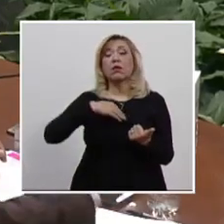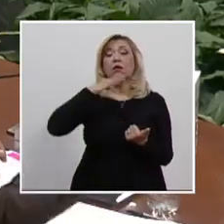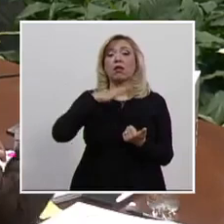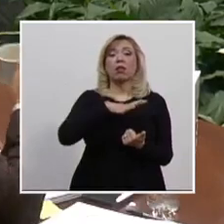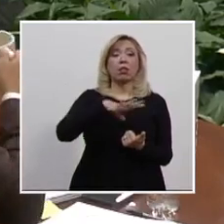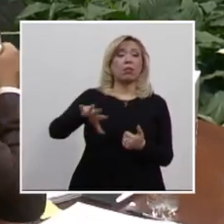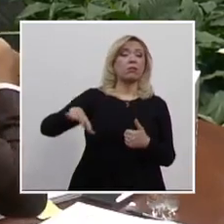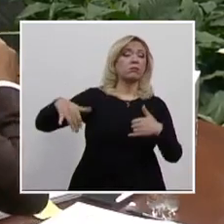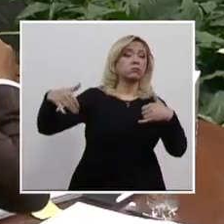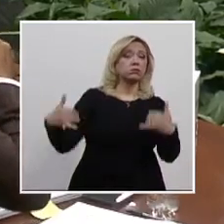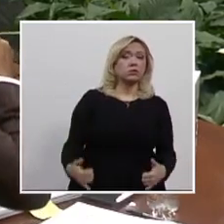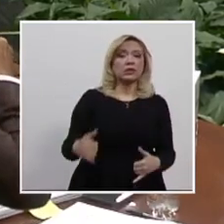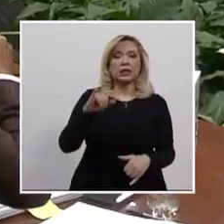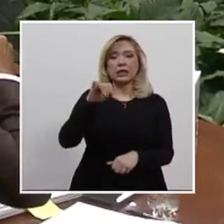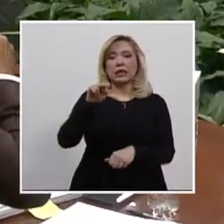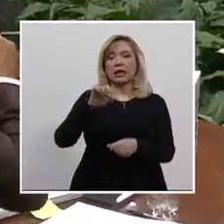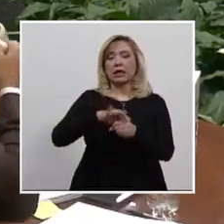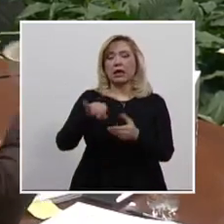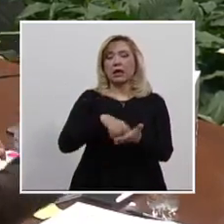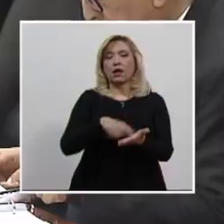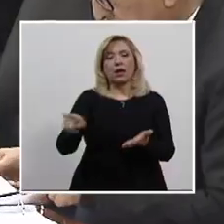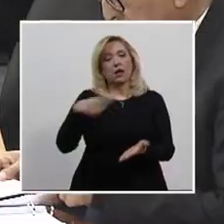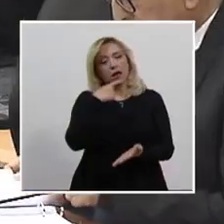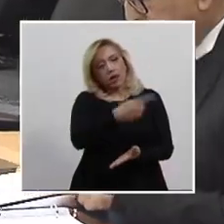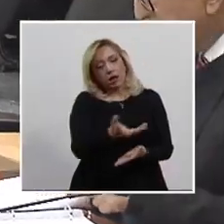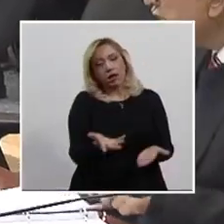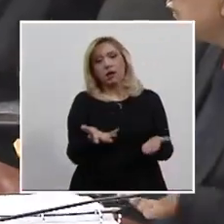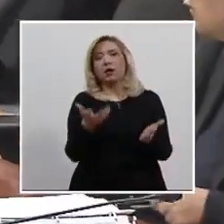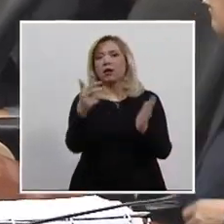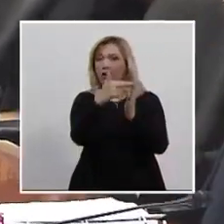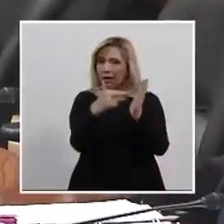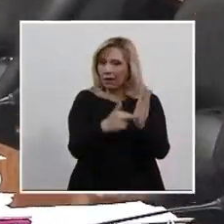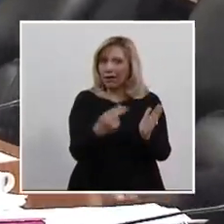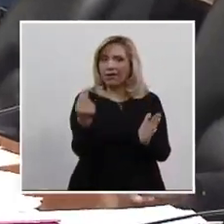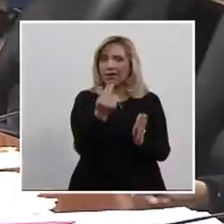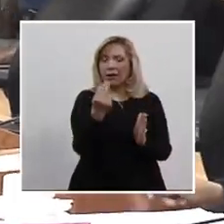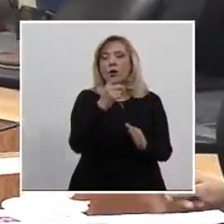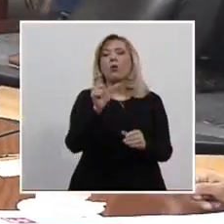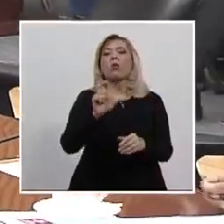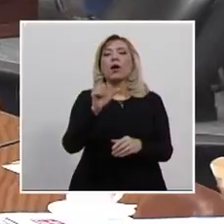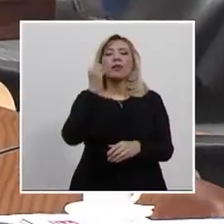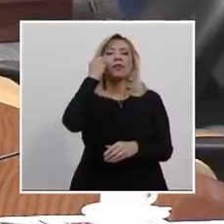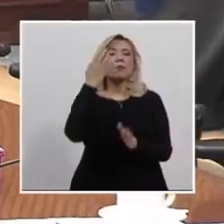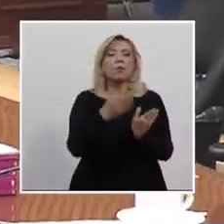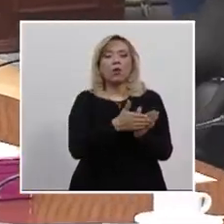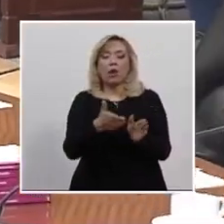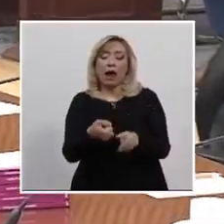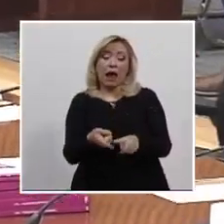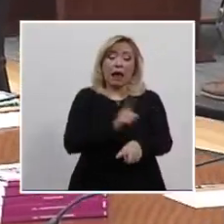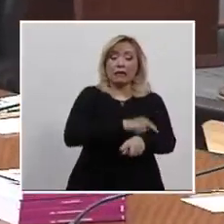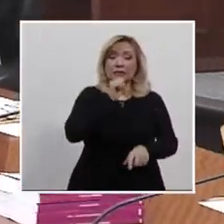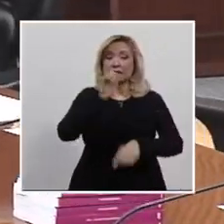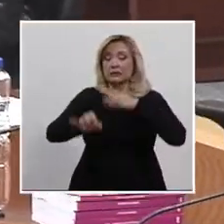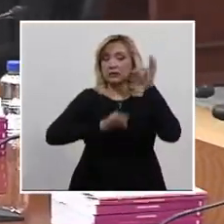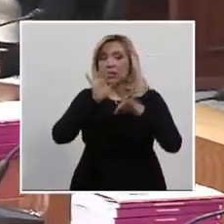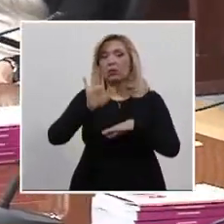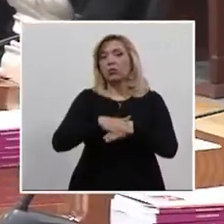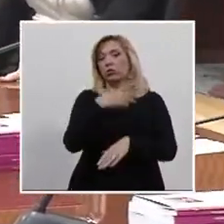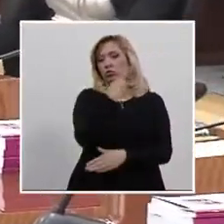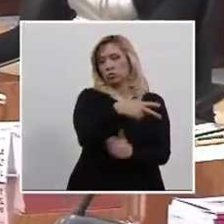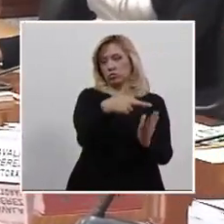al Consejo General del INE por no emitir lineamientos sobre el periodo de intercampañas, porque en la normatividad